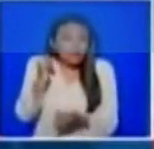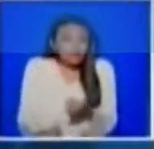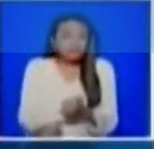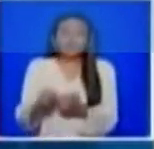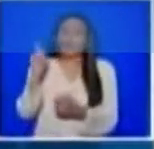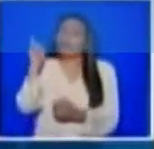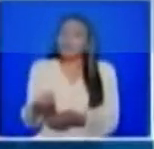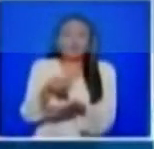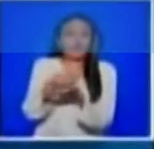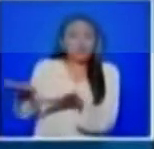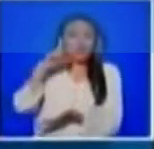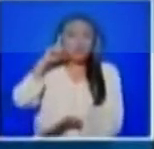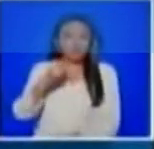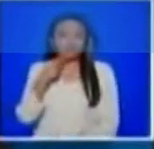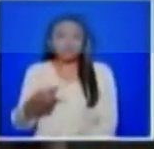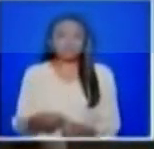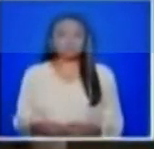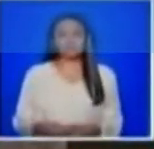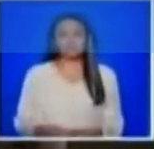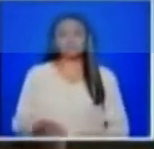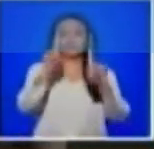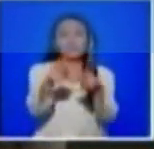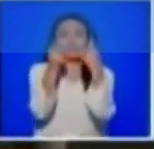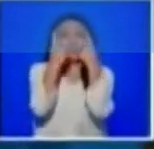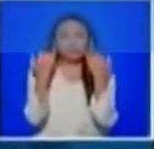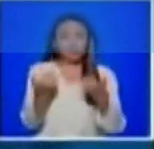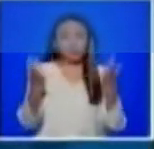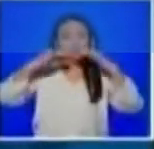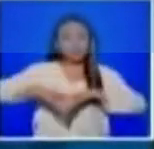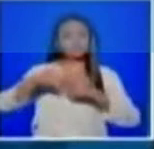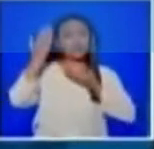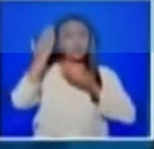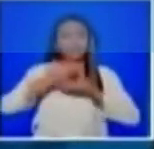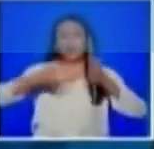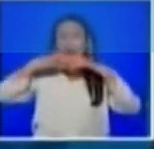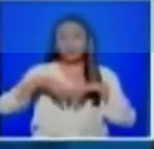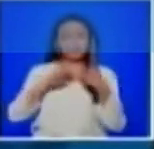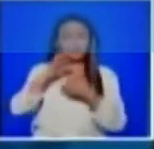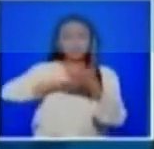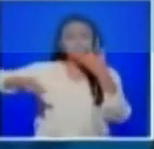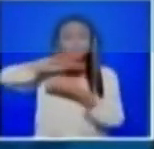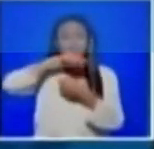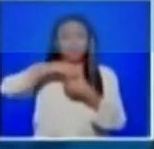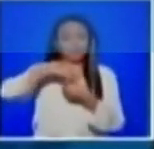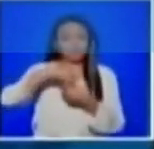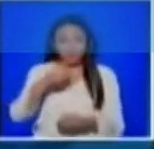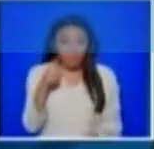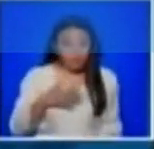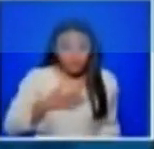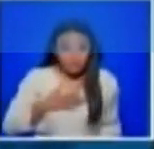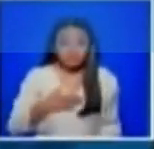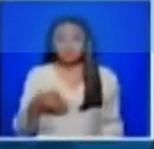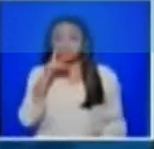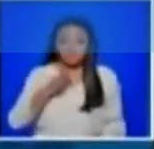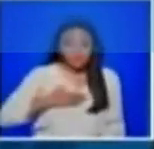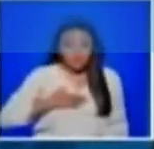insistieron en la salida del presidente. Entender que estamos en una crisis política y en una gravísima conmoción interna. Para mí, para